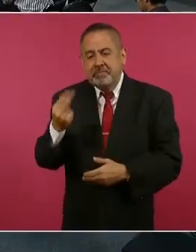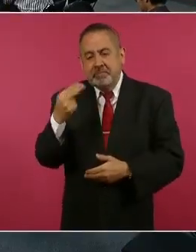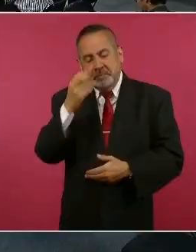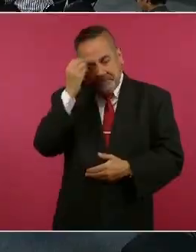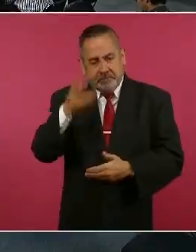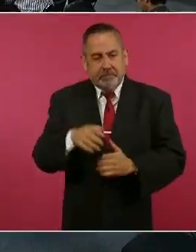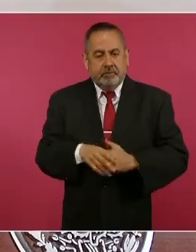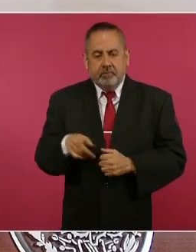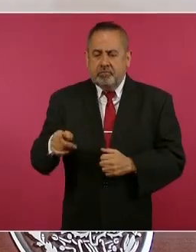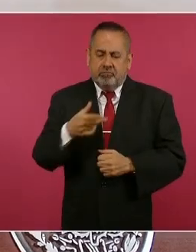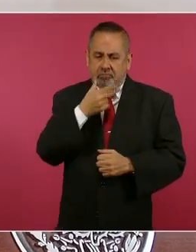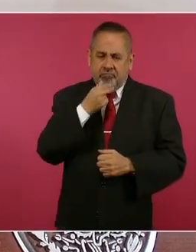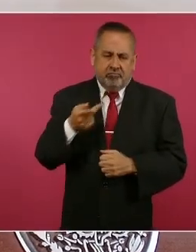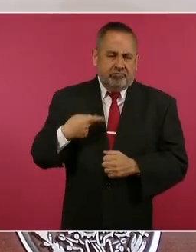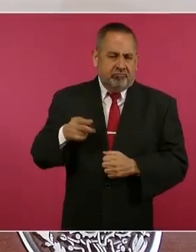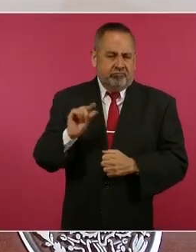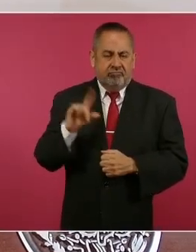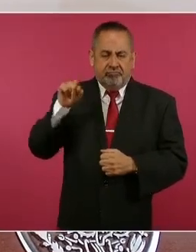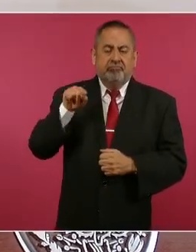Un extraordinario